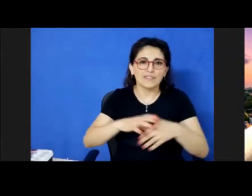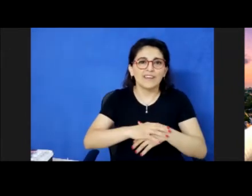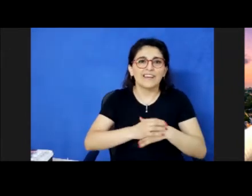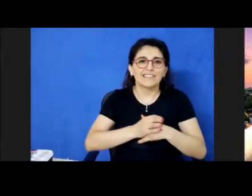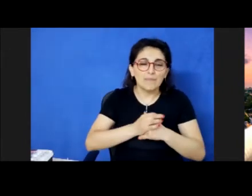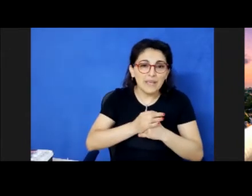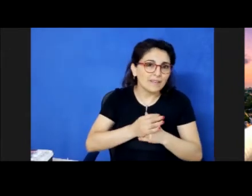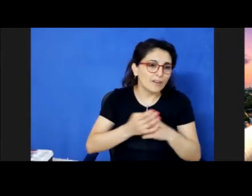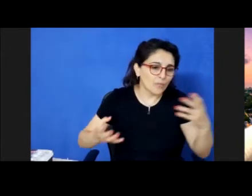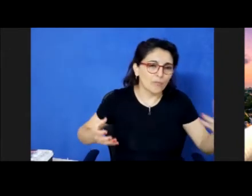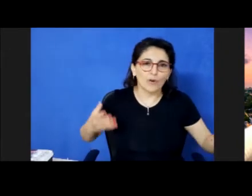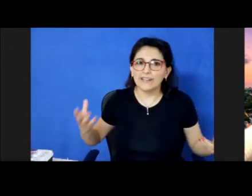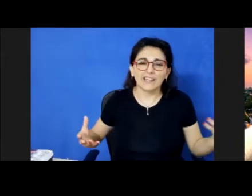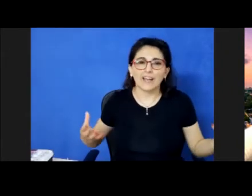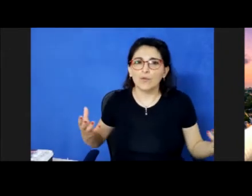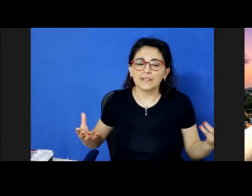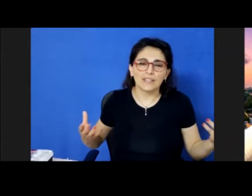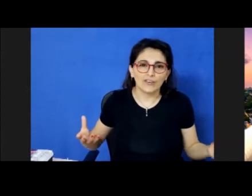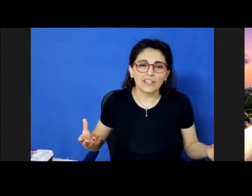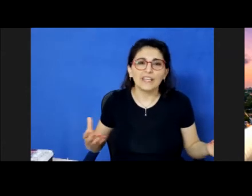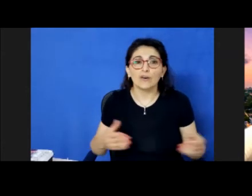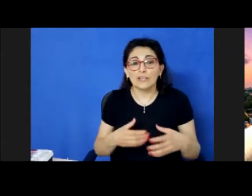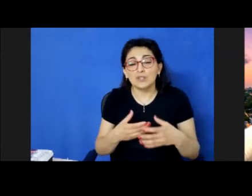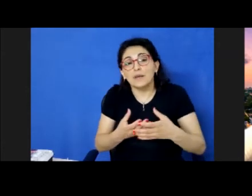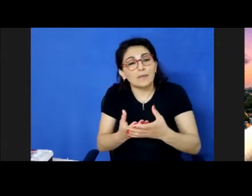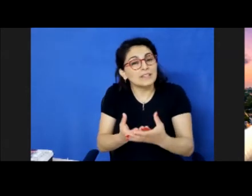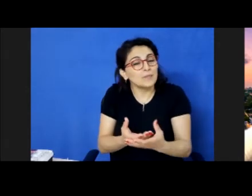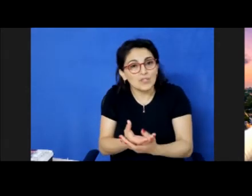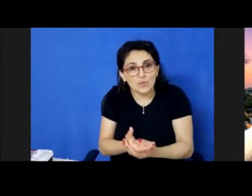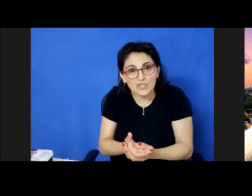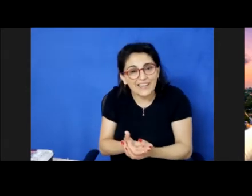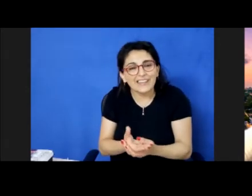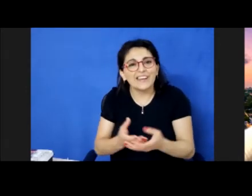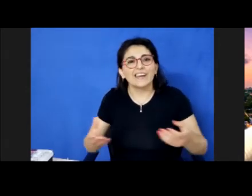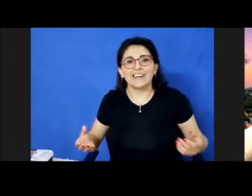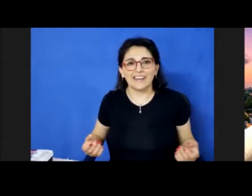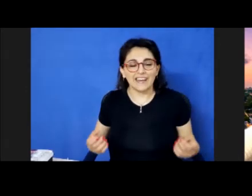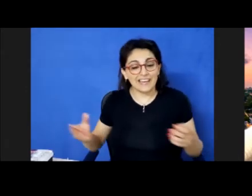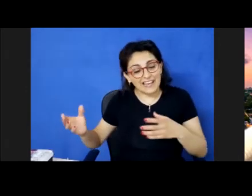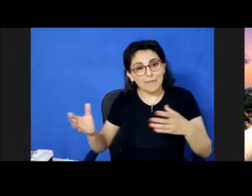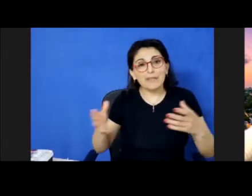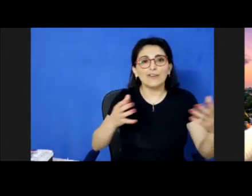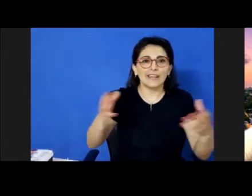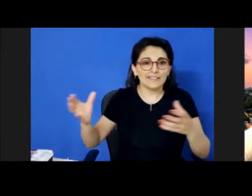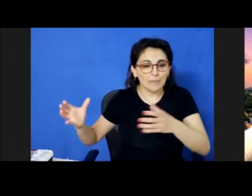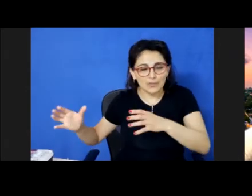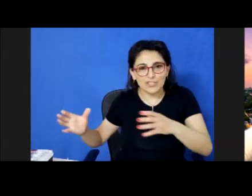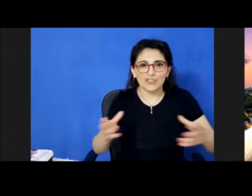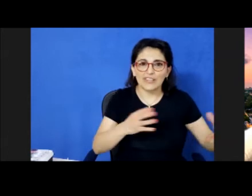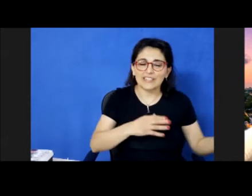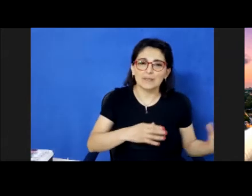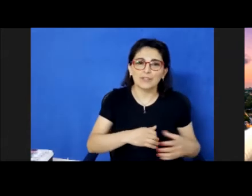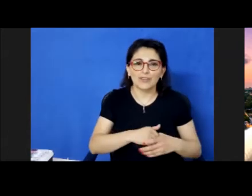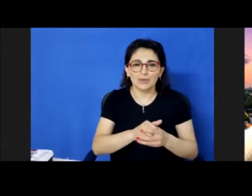despedimos también con esta nueva tecnología, con el Zoom que aprendimos a usar. En el camino, en este